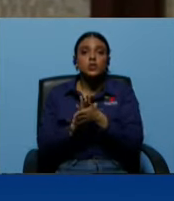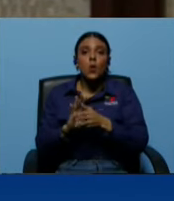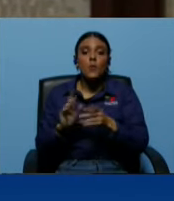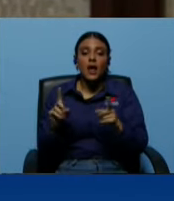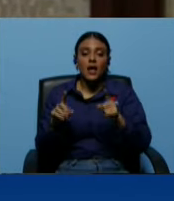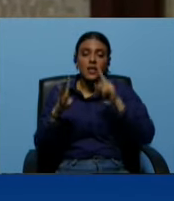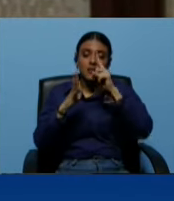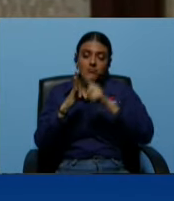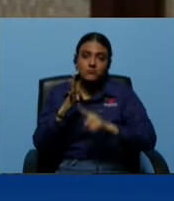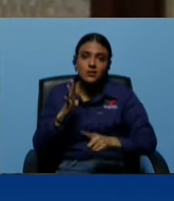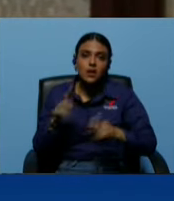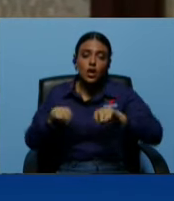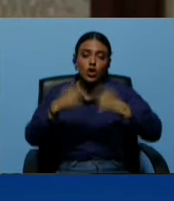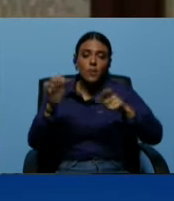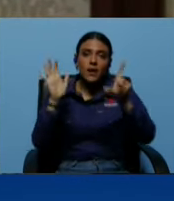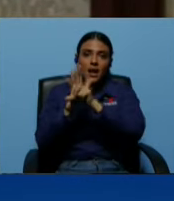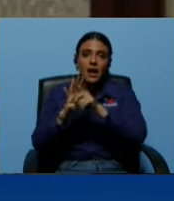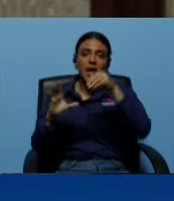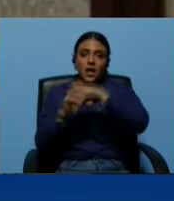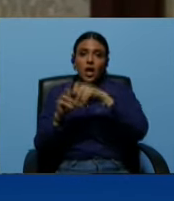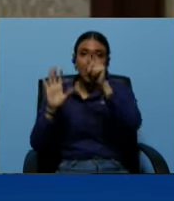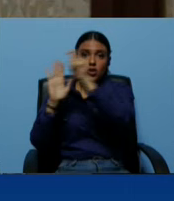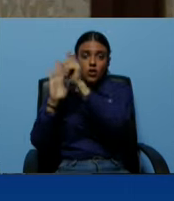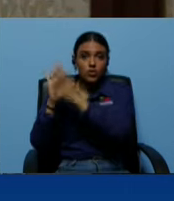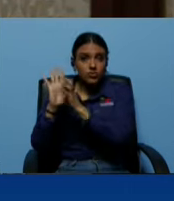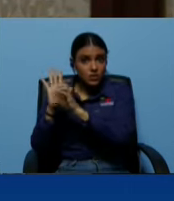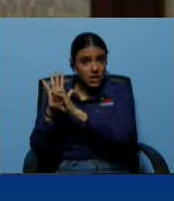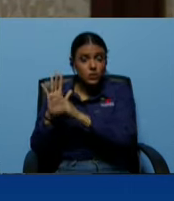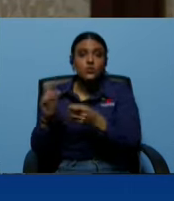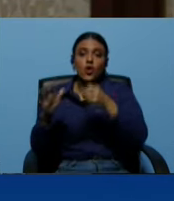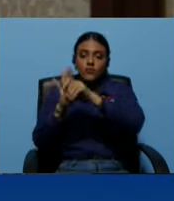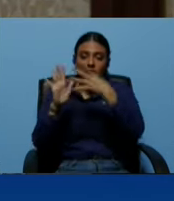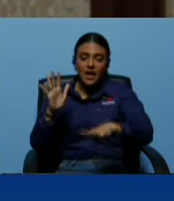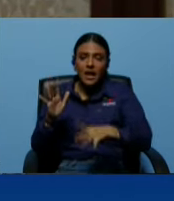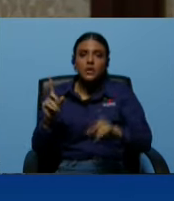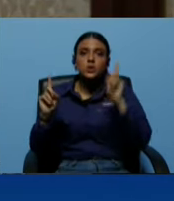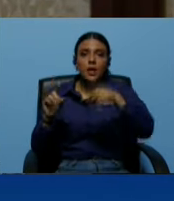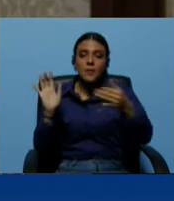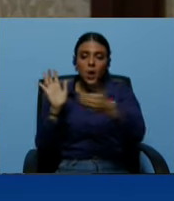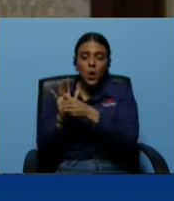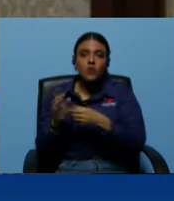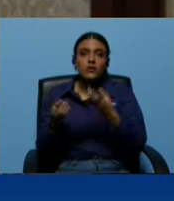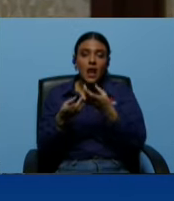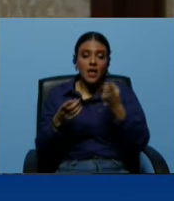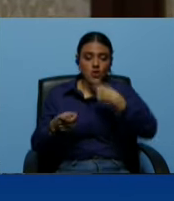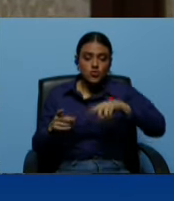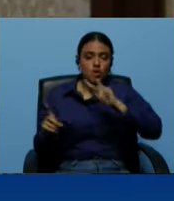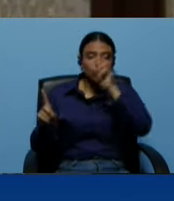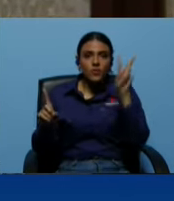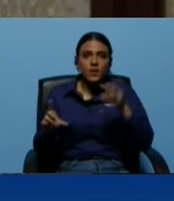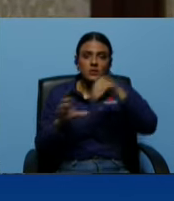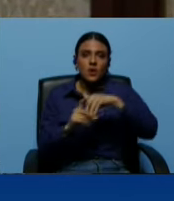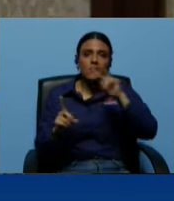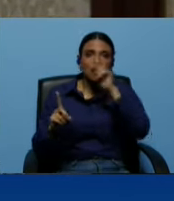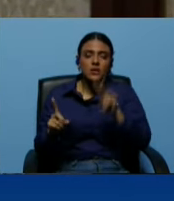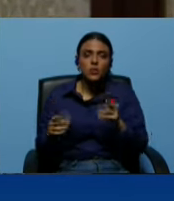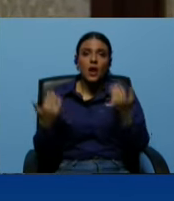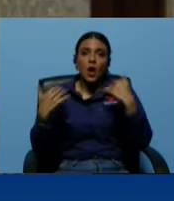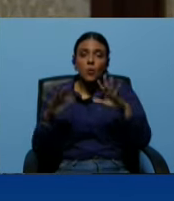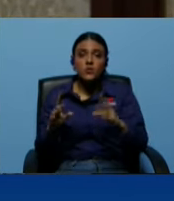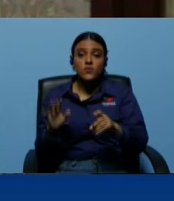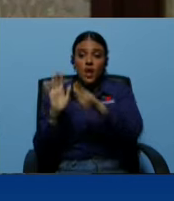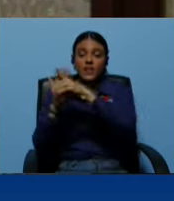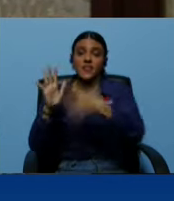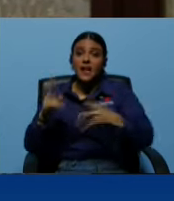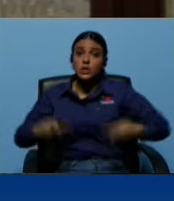República Bolivariana de Venezuela y la vulneración de derechos fundamentales de los venezolanos y las venezolanas, tales como el derecho a